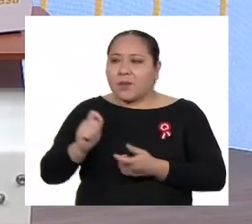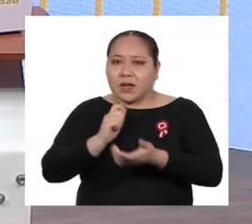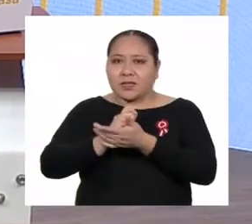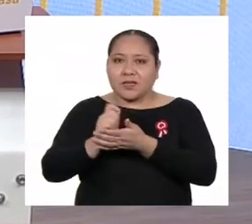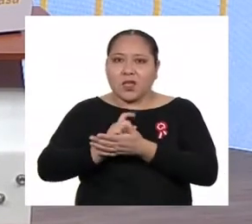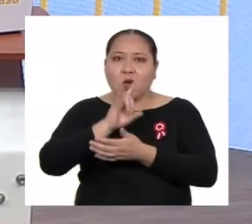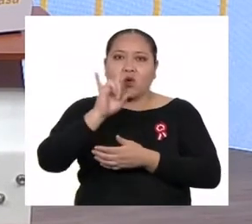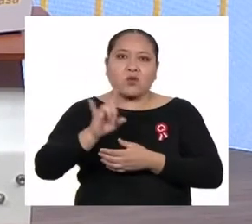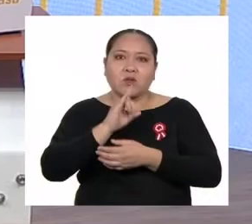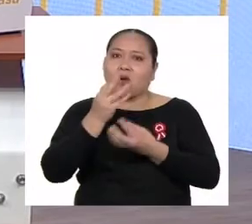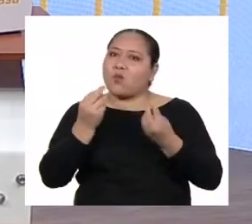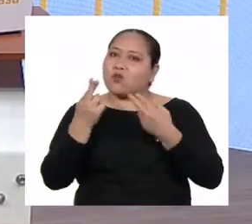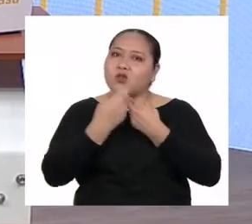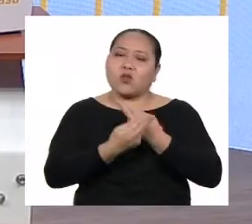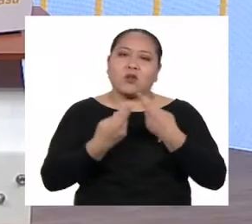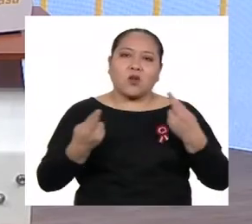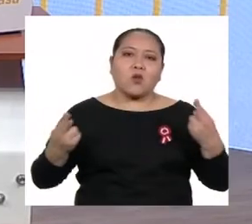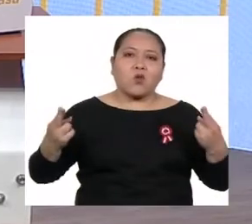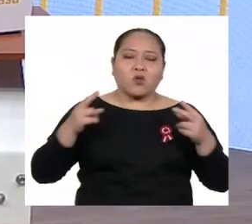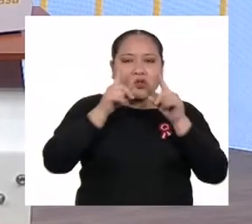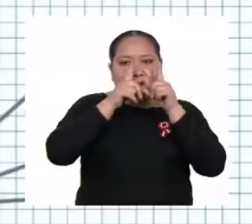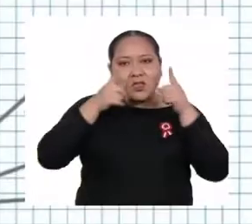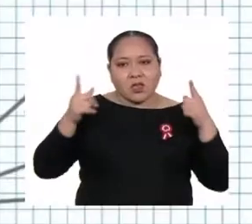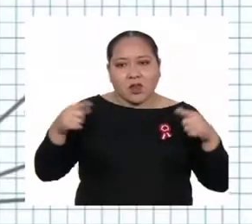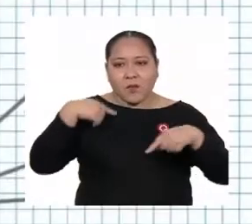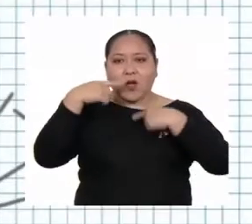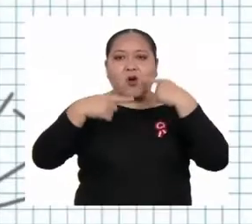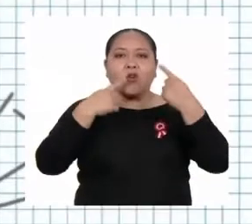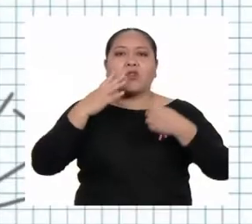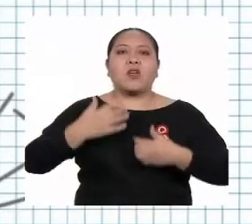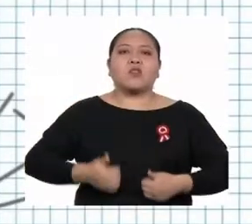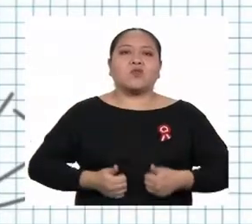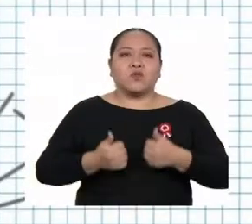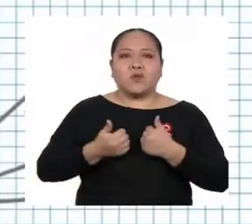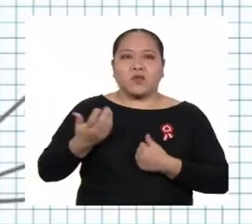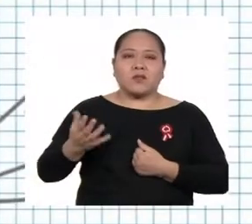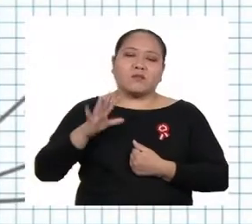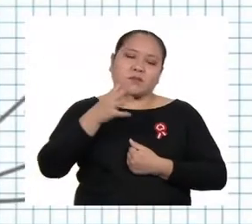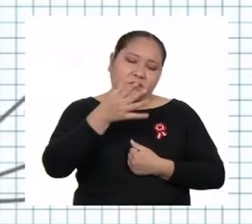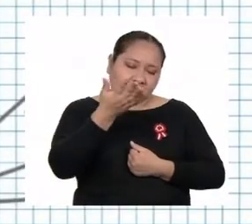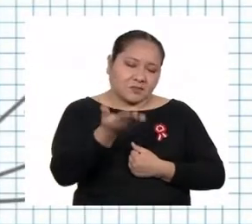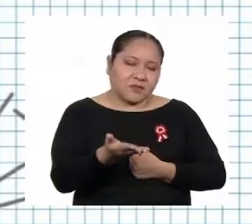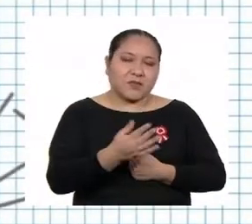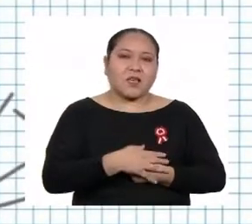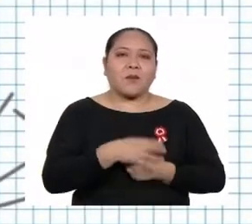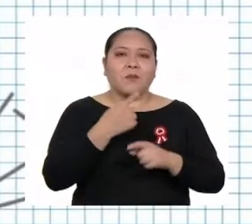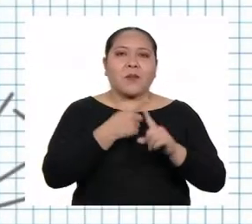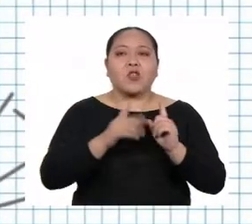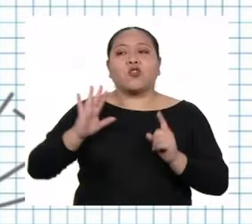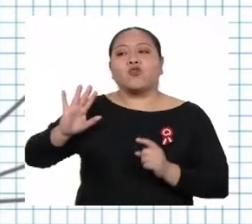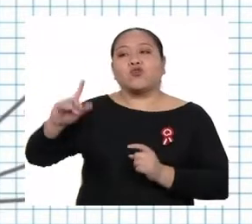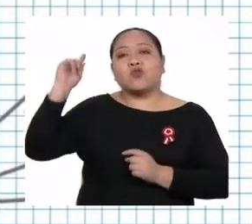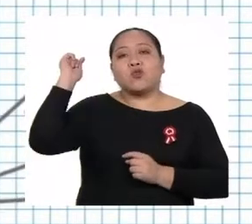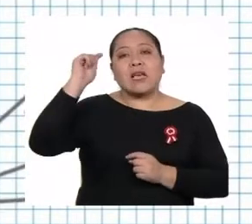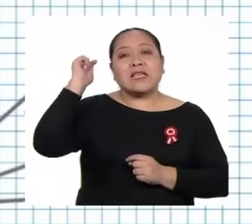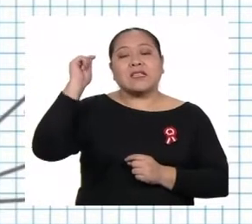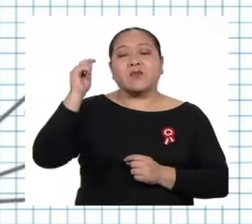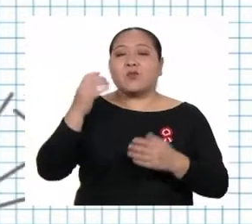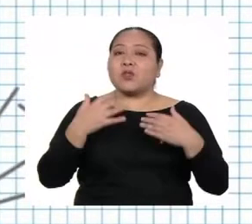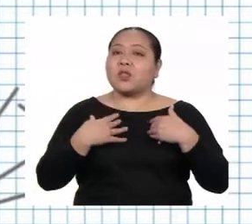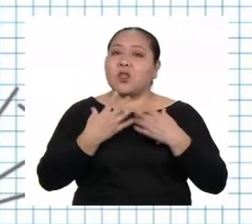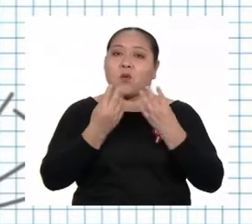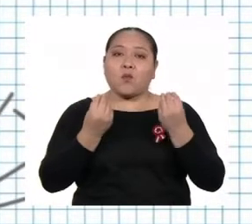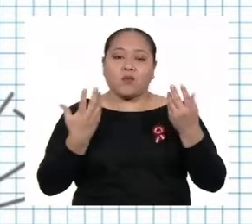usado muchos recursos literarios para contar su vida. Va por ahí, pero además su testimonio tiene